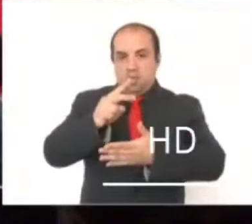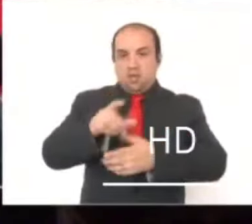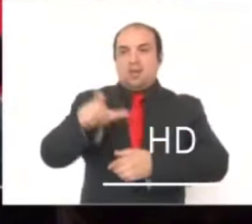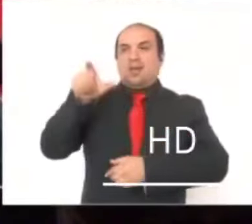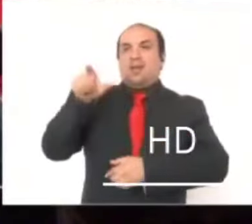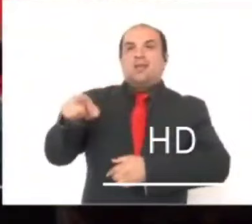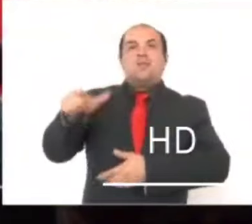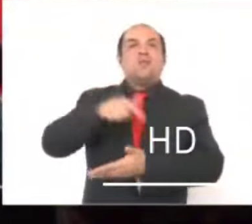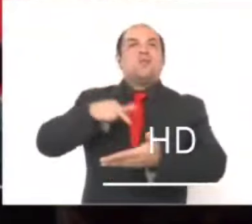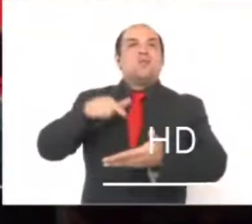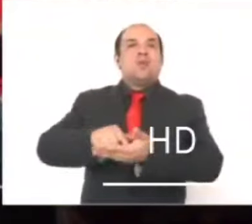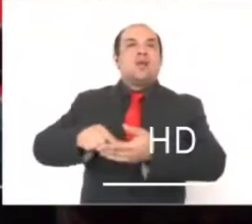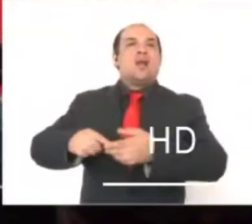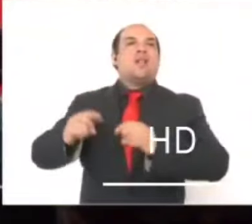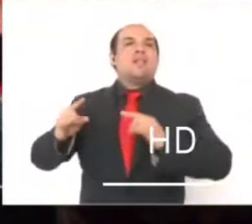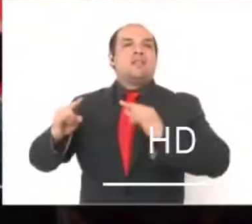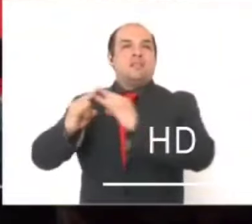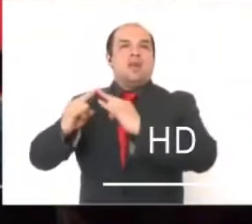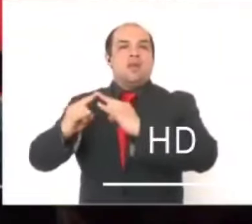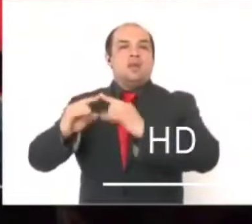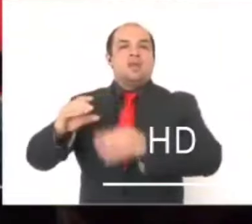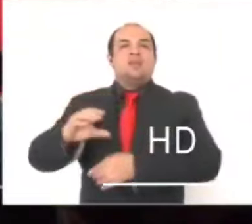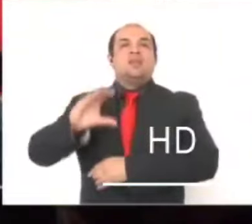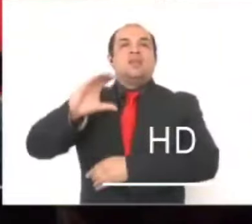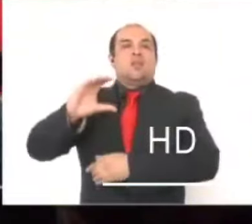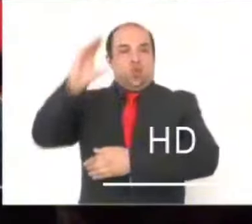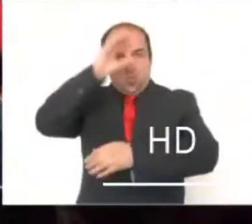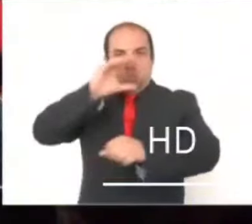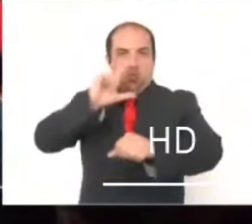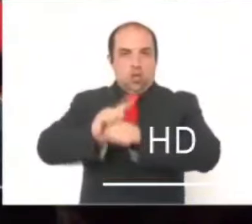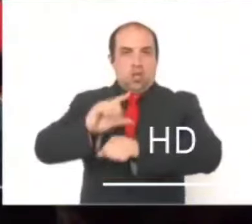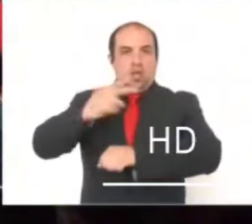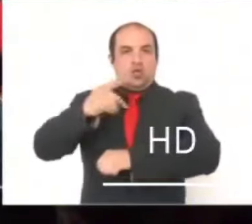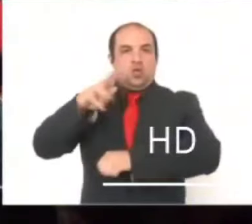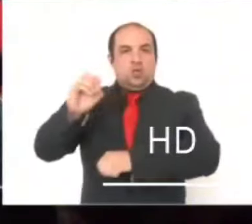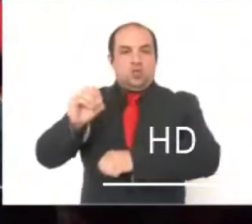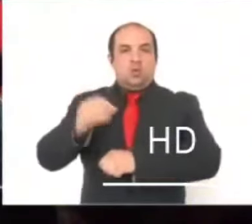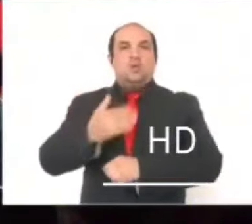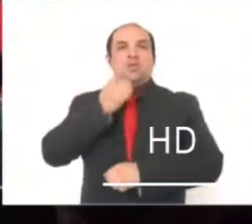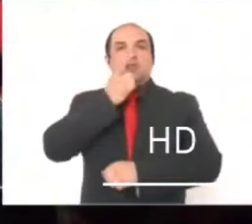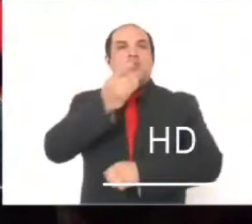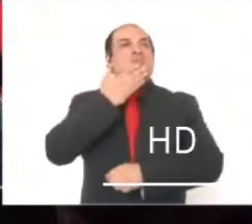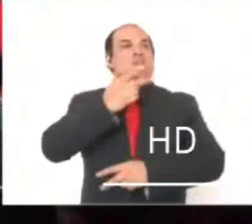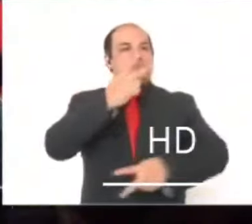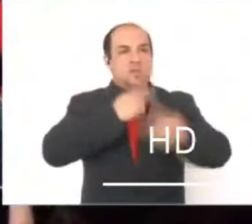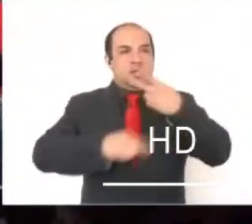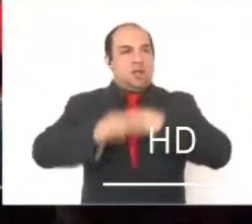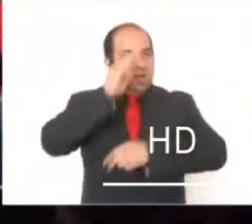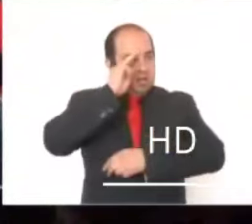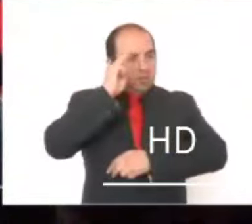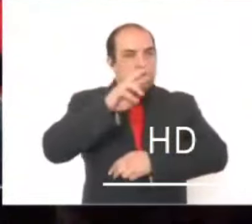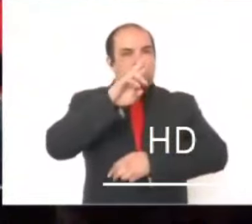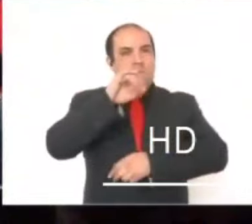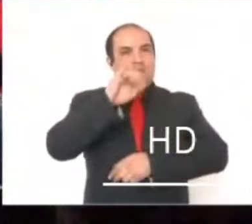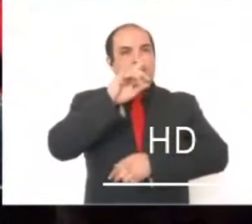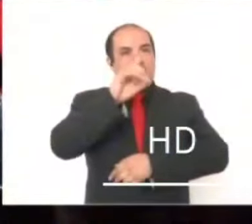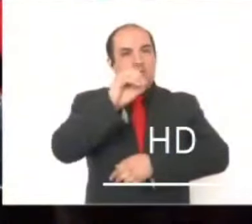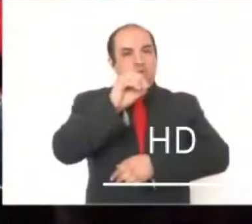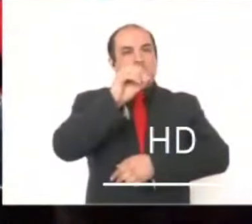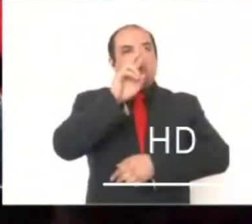eso que en esta tarde contamos con la distinguida presencia y damos la bienvenida al maestro Ricardo Ruiz